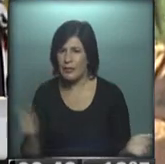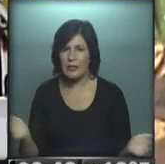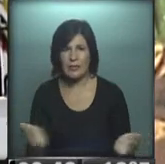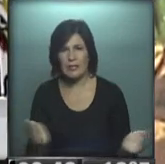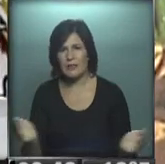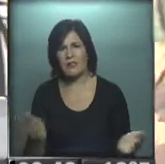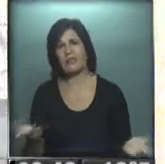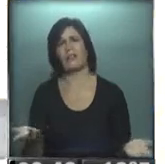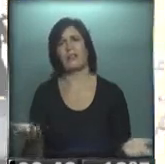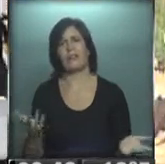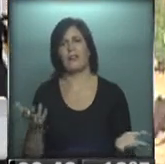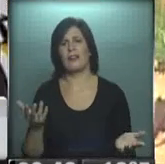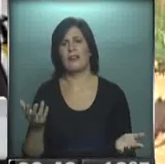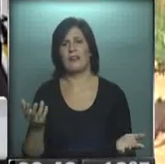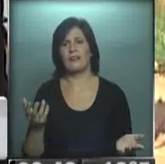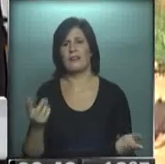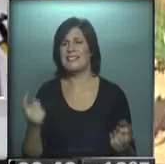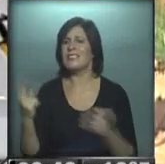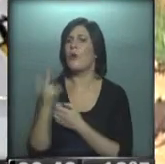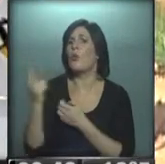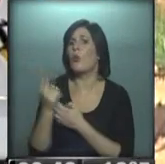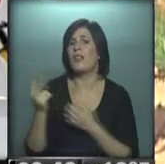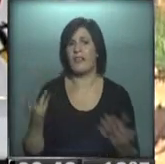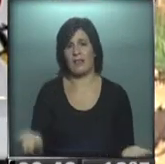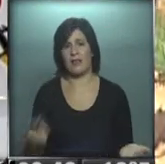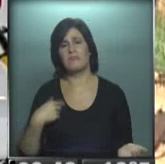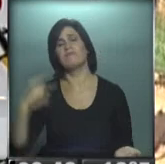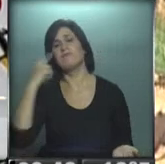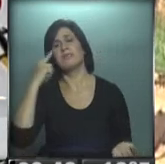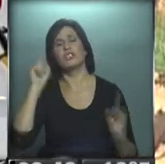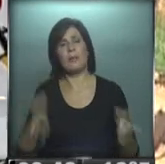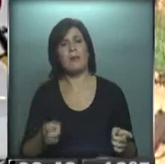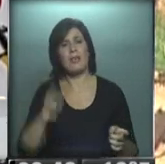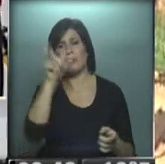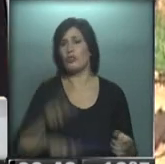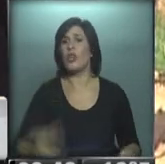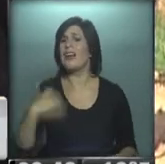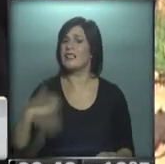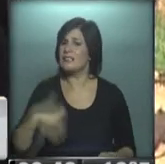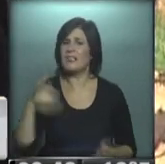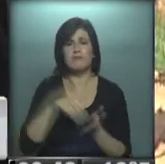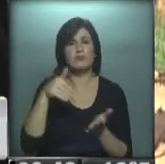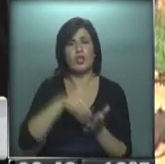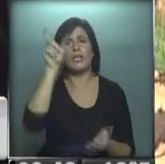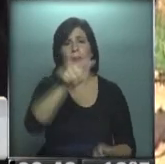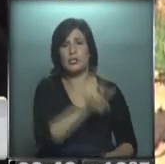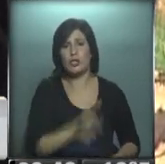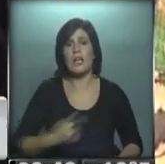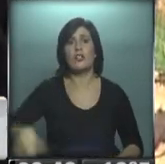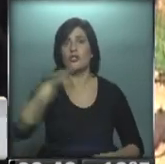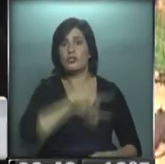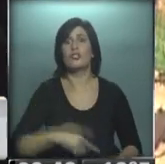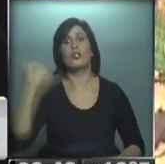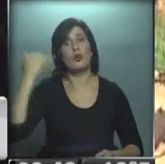tan indefensa. Y también no pude dejar de pensar en los millones de argentinos que vamos a quedar comprometidos